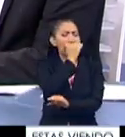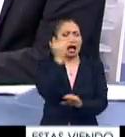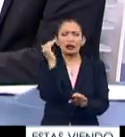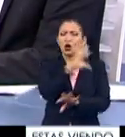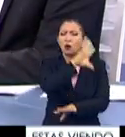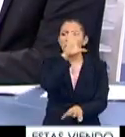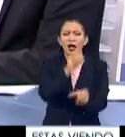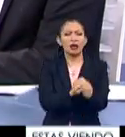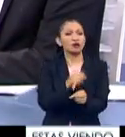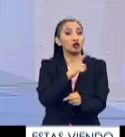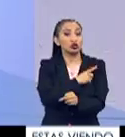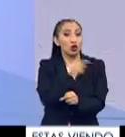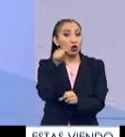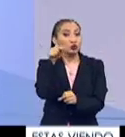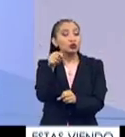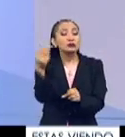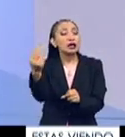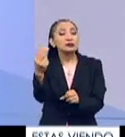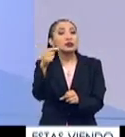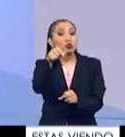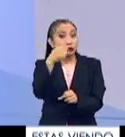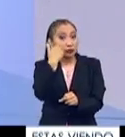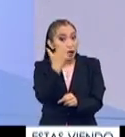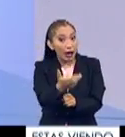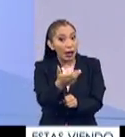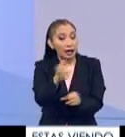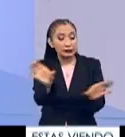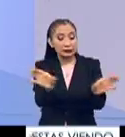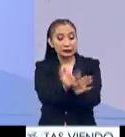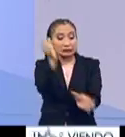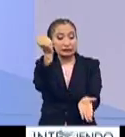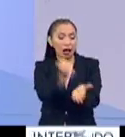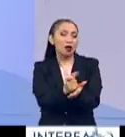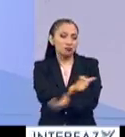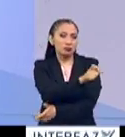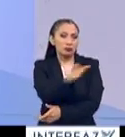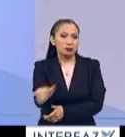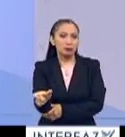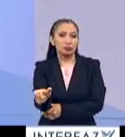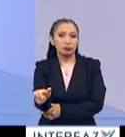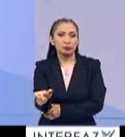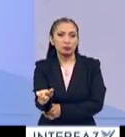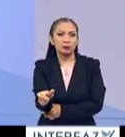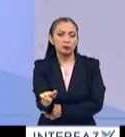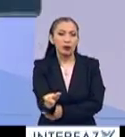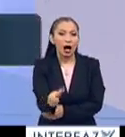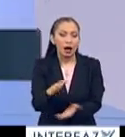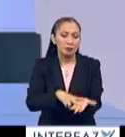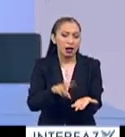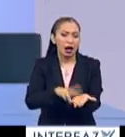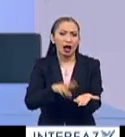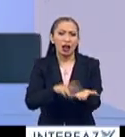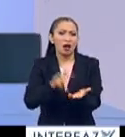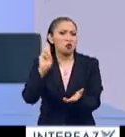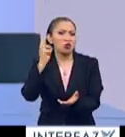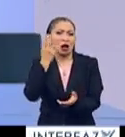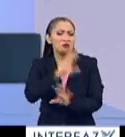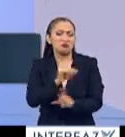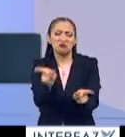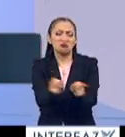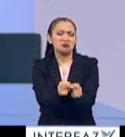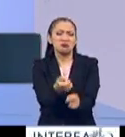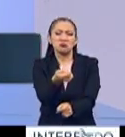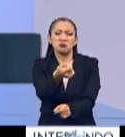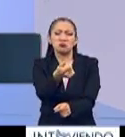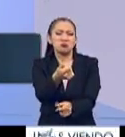Gratis, totalmente. Solo si se quiere certificar, tienes que pagar el costo de la UNAM, que es muy